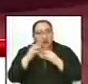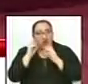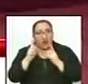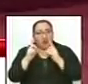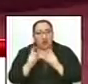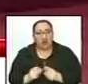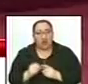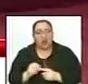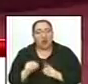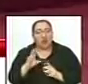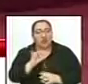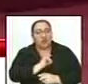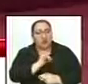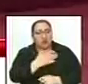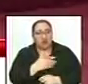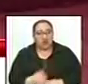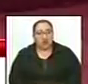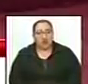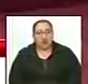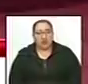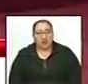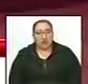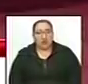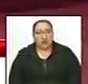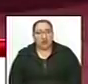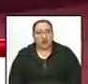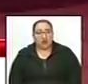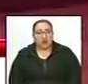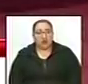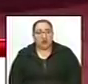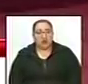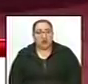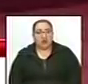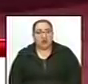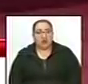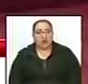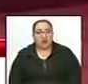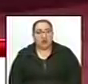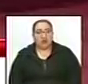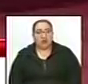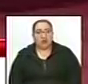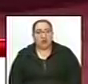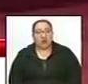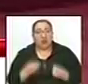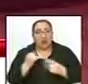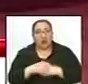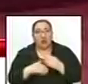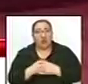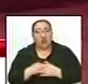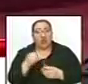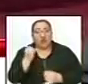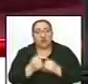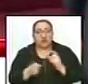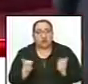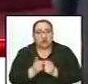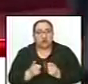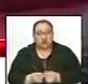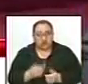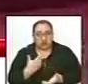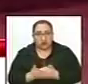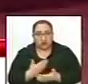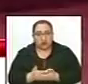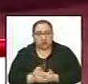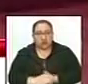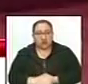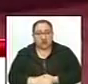democrático, lo institucional, presidente, es tomar la decisión de acuerdo a las conclusiones y a los elementos de prueba. Y